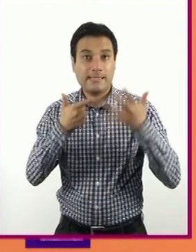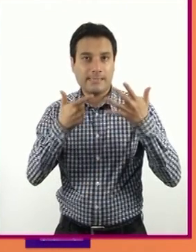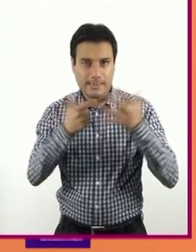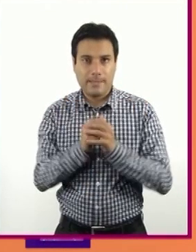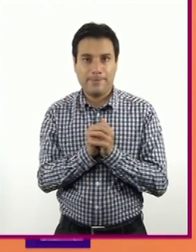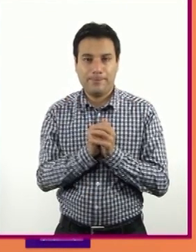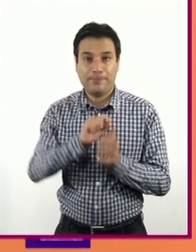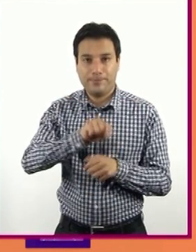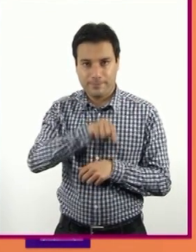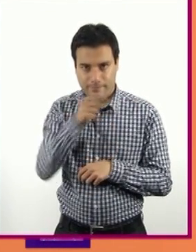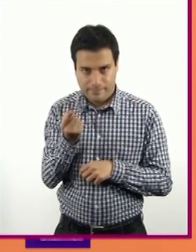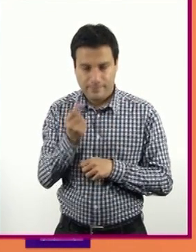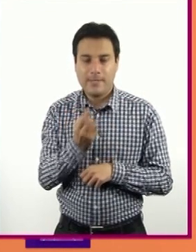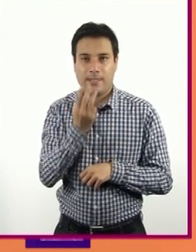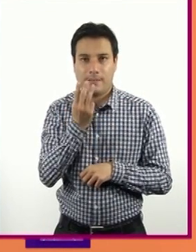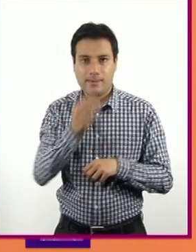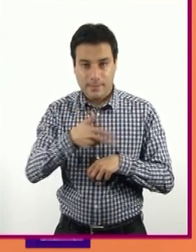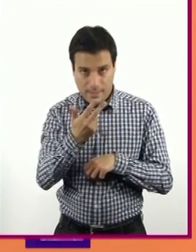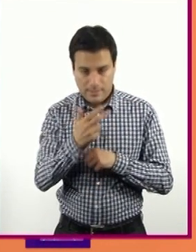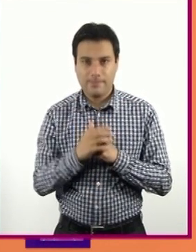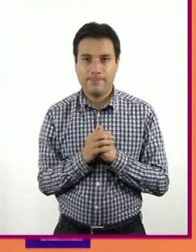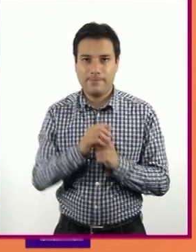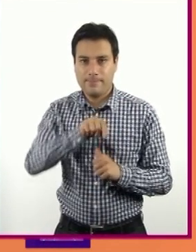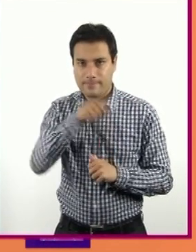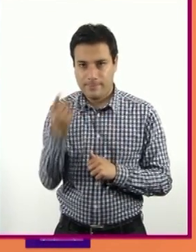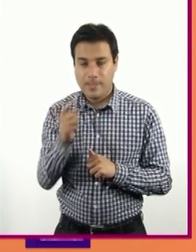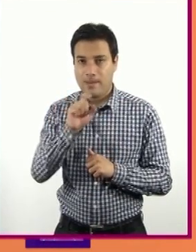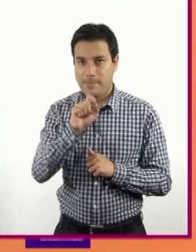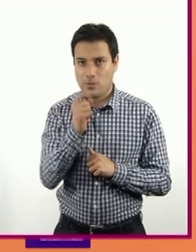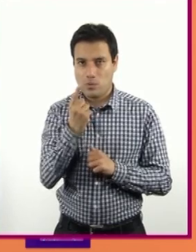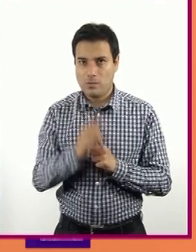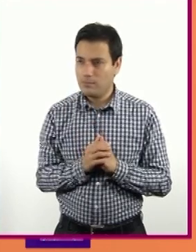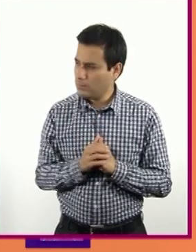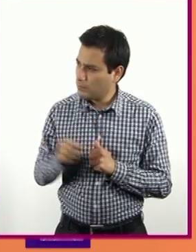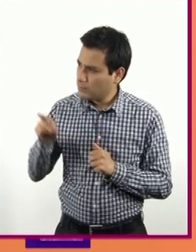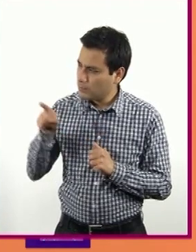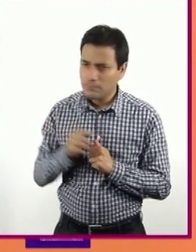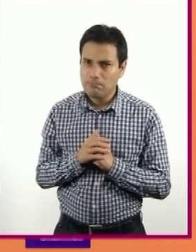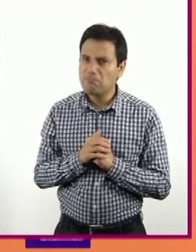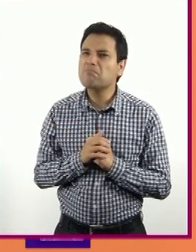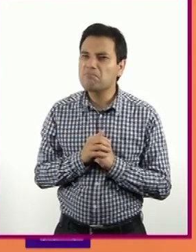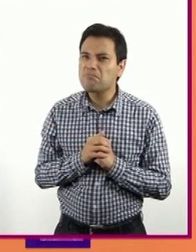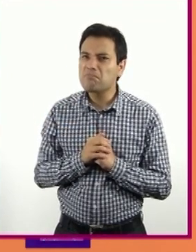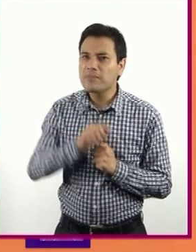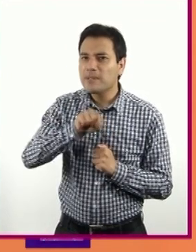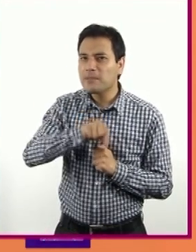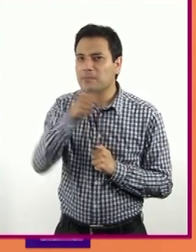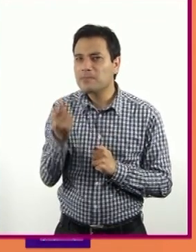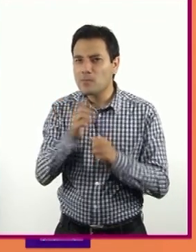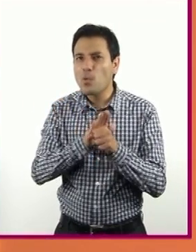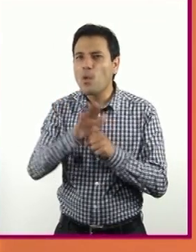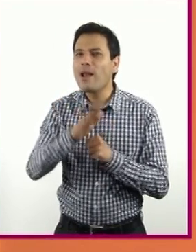7, 13, 21. ¿Qué número sigue?